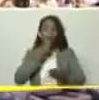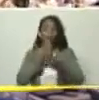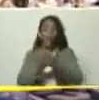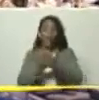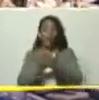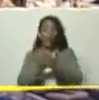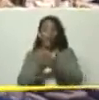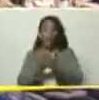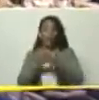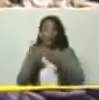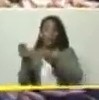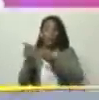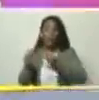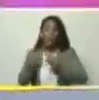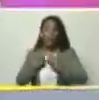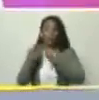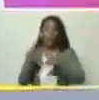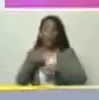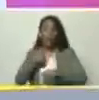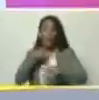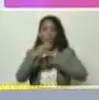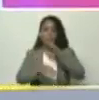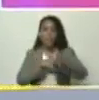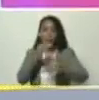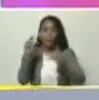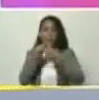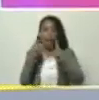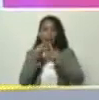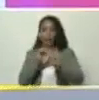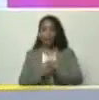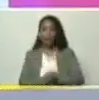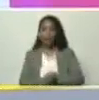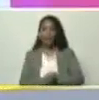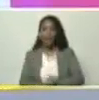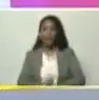darme la oportunidad. Quiero decirle que, aparte de los